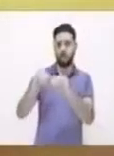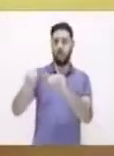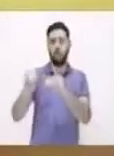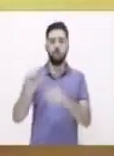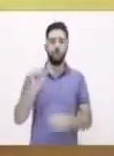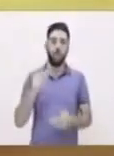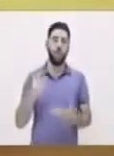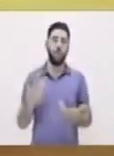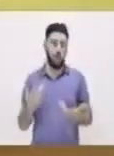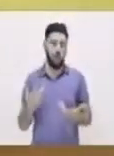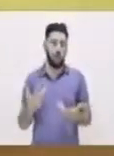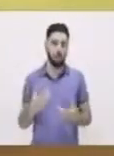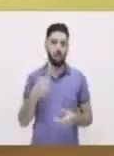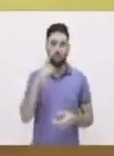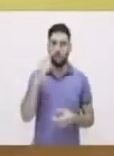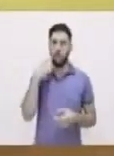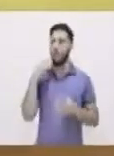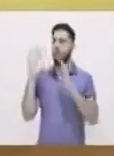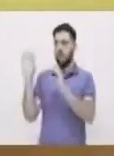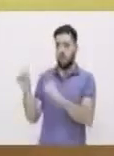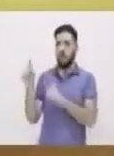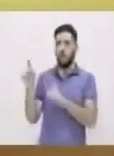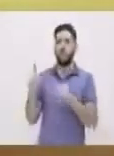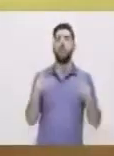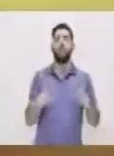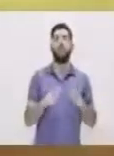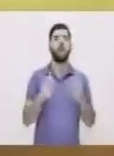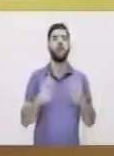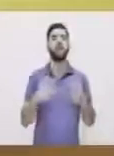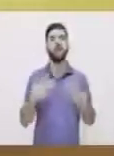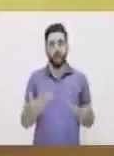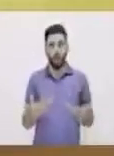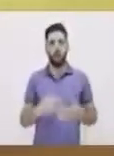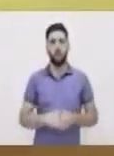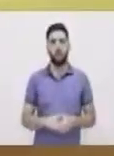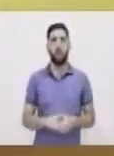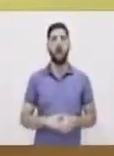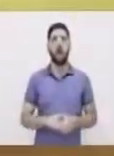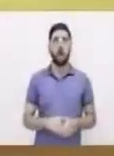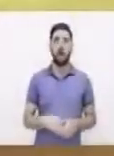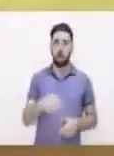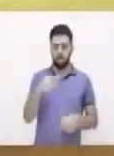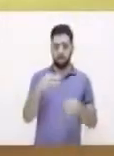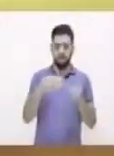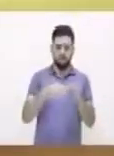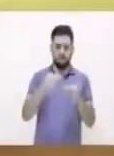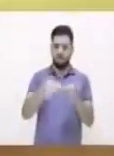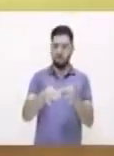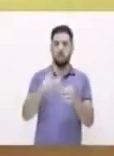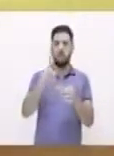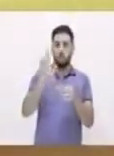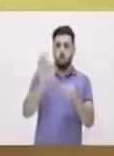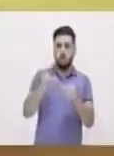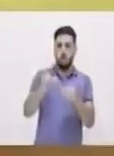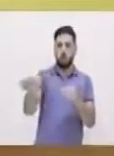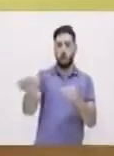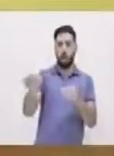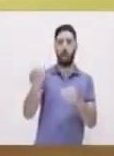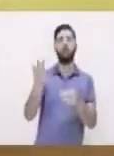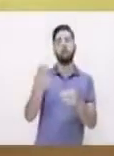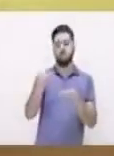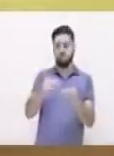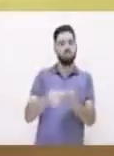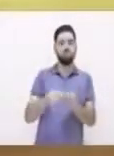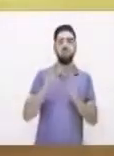choque sería? Si nos damos cuenta, de las 3 monedas, una se separó de las otras 2.